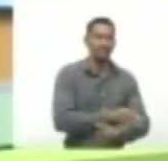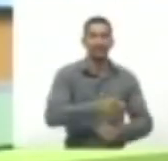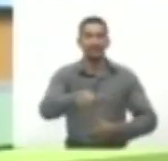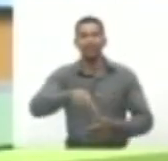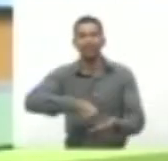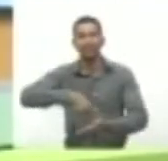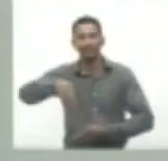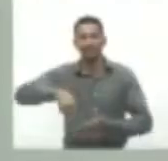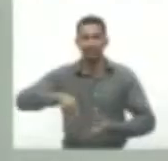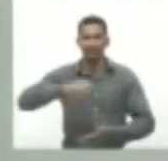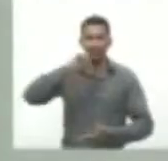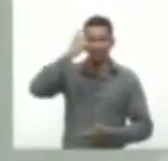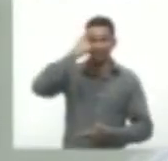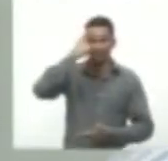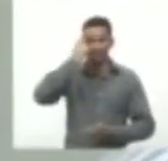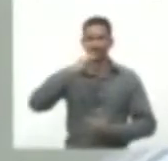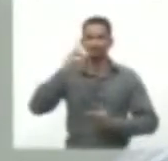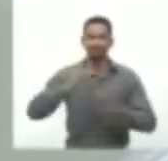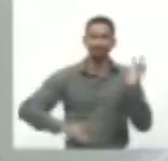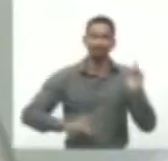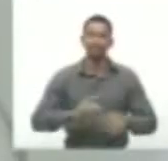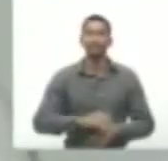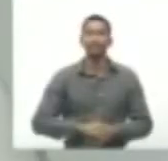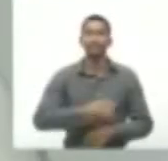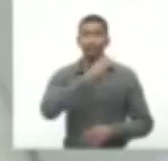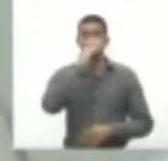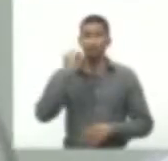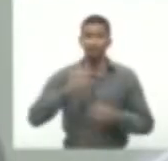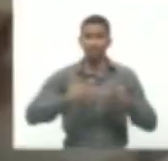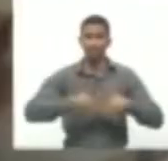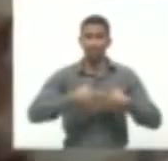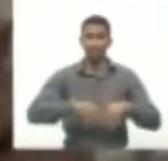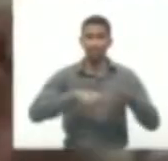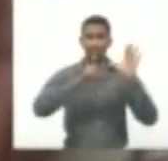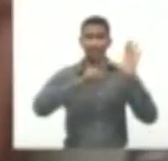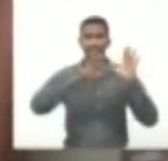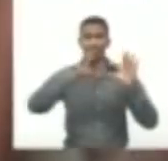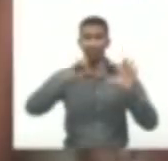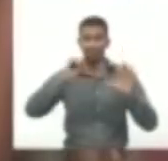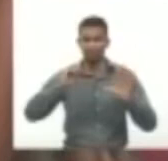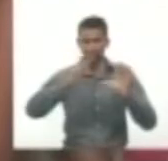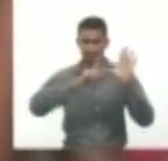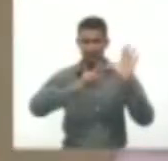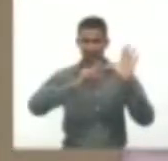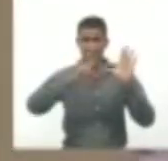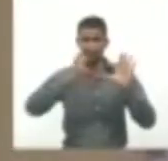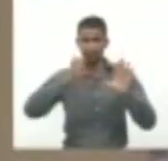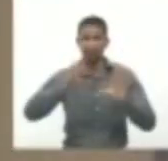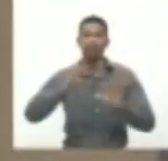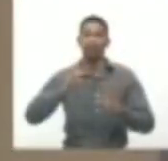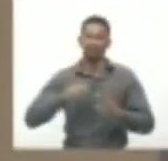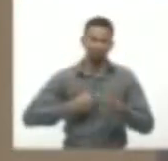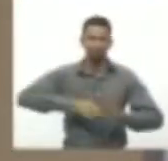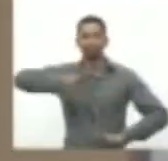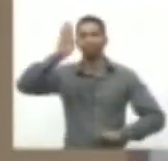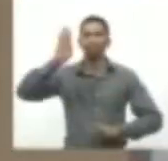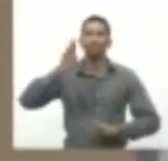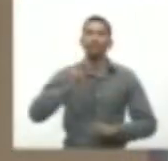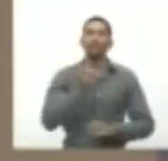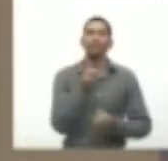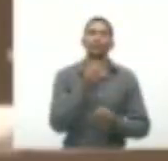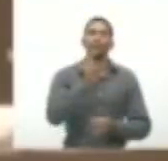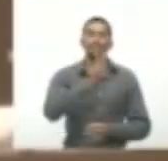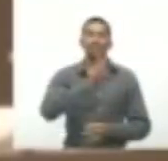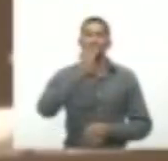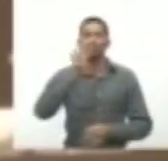Córdoba. El empresario de 68 años se impuso en la contienda electoral con 24.327 votos, con